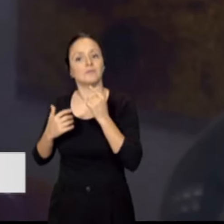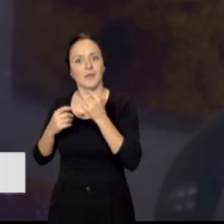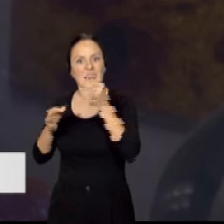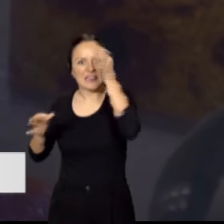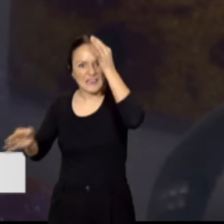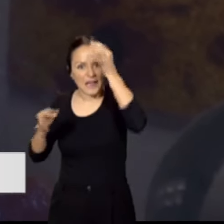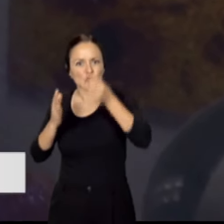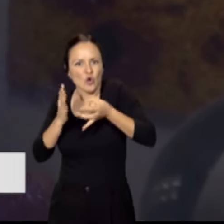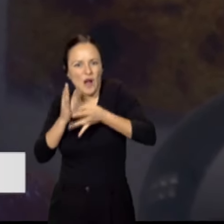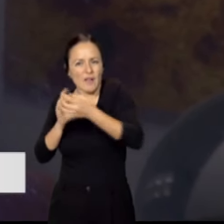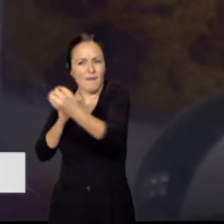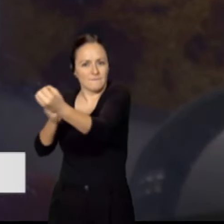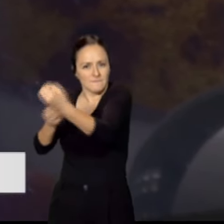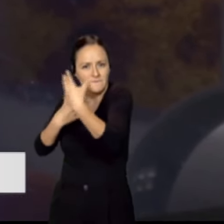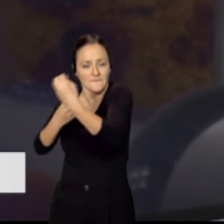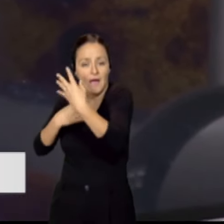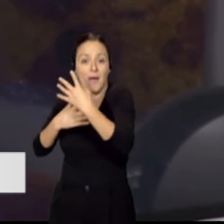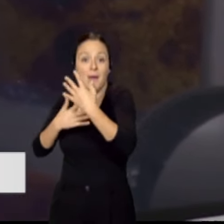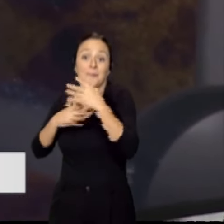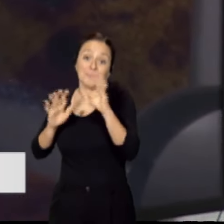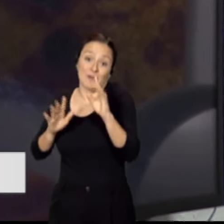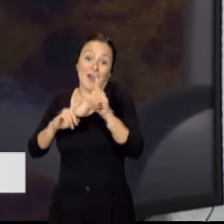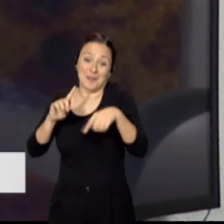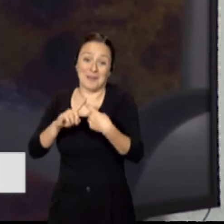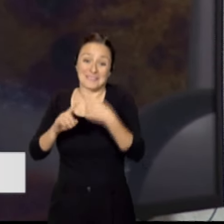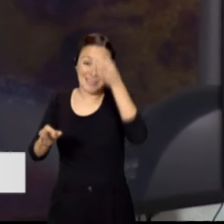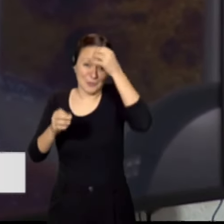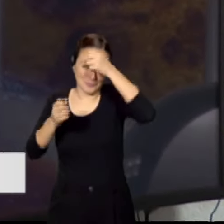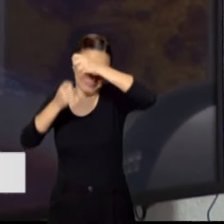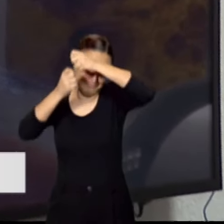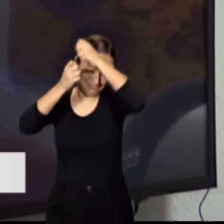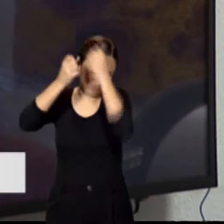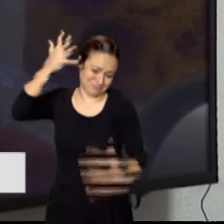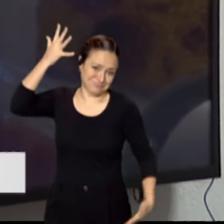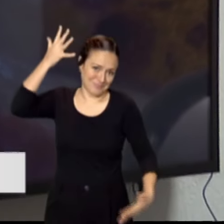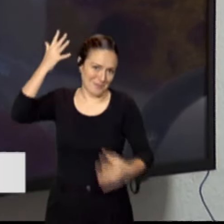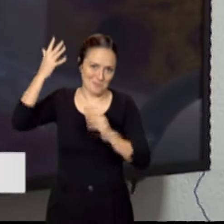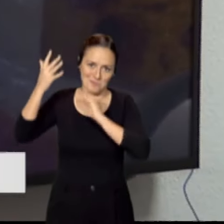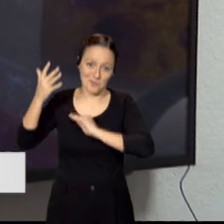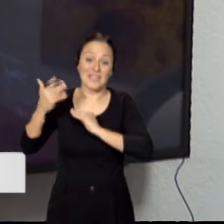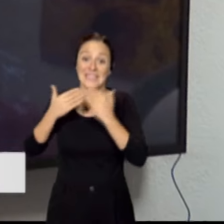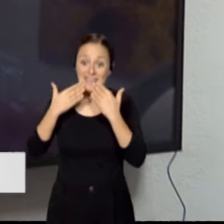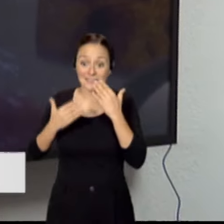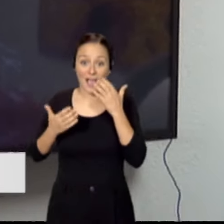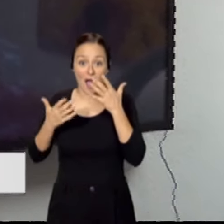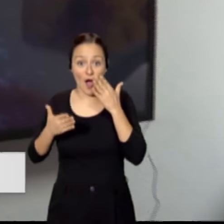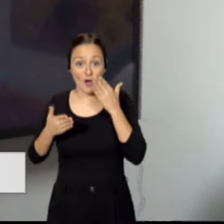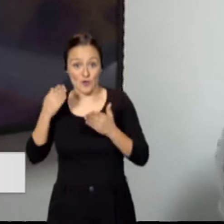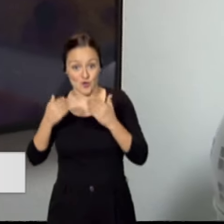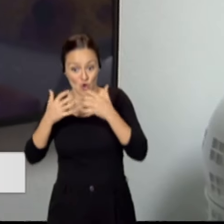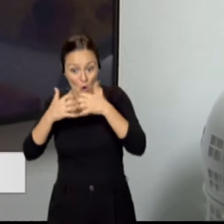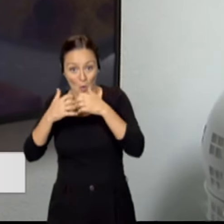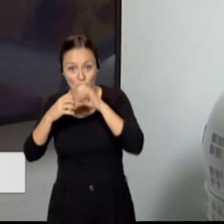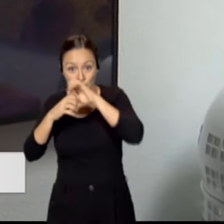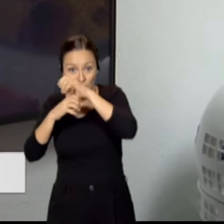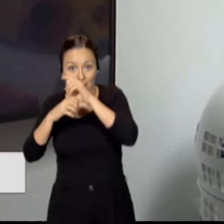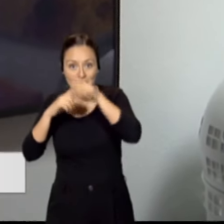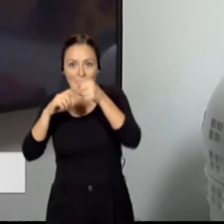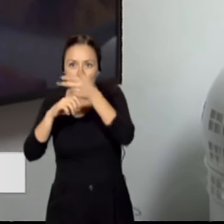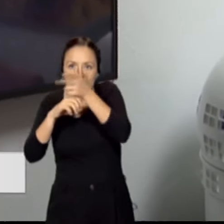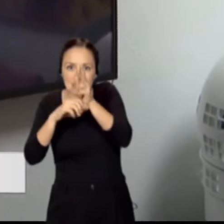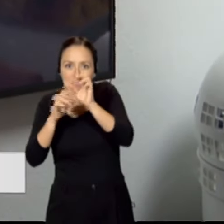calidad pero sobre todo muchos datos No gracias a esos robots y gracias a muchos espectrógrafo que que son alimentados por los robots